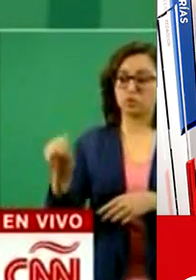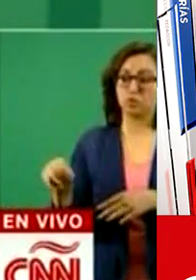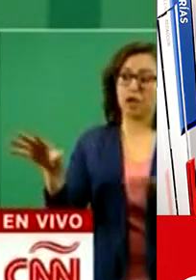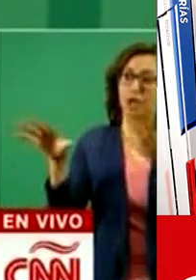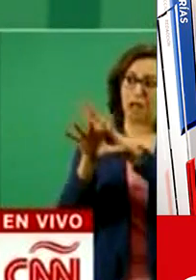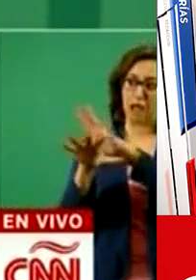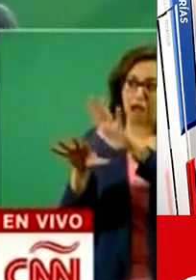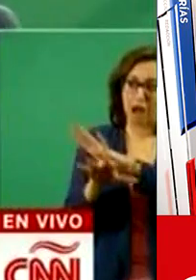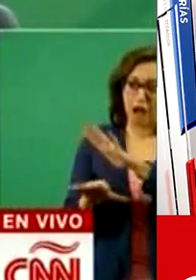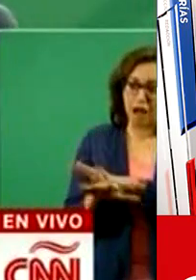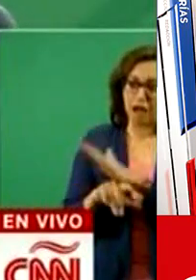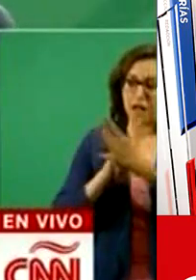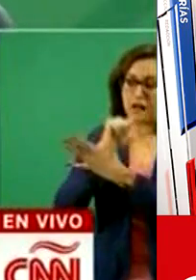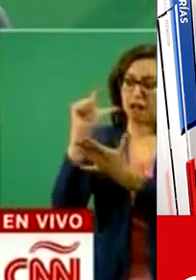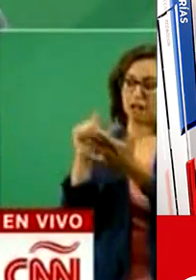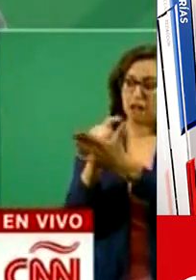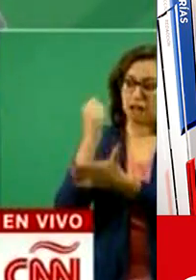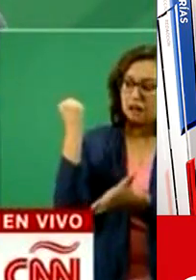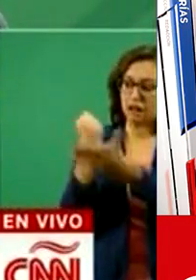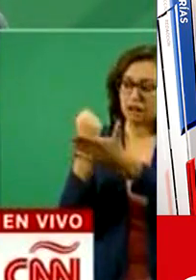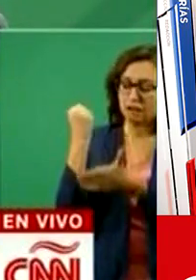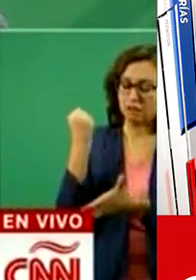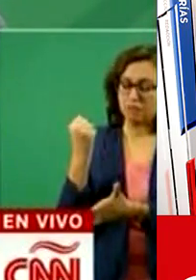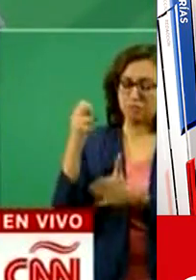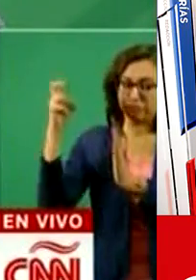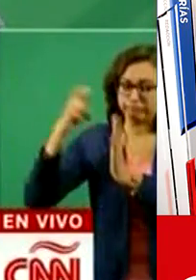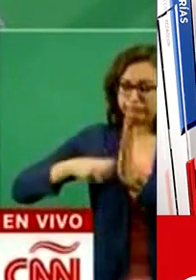renovar el poder